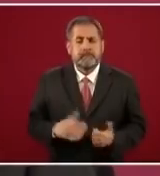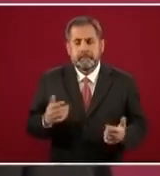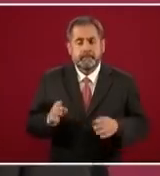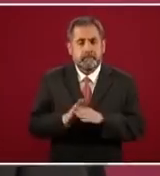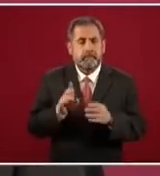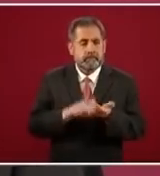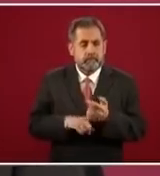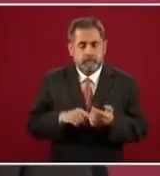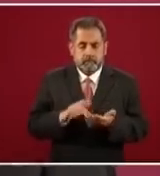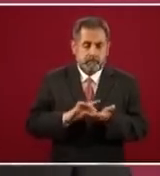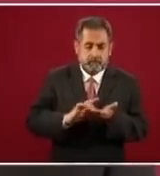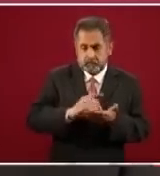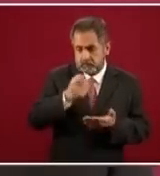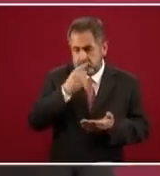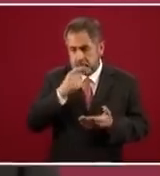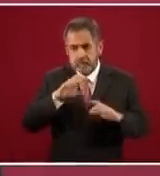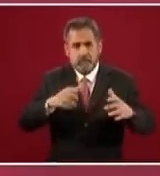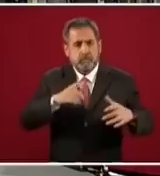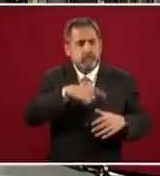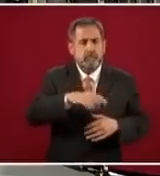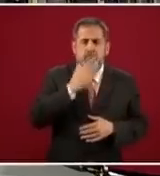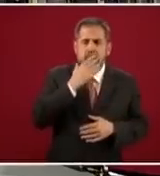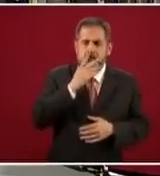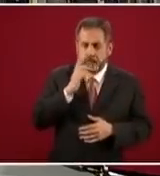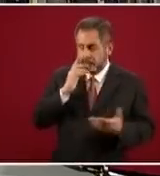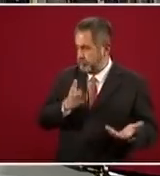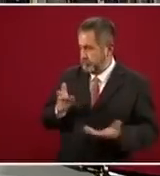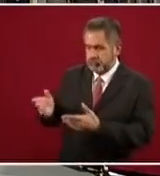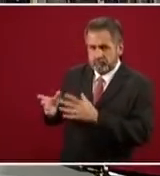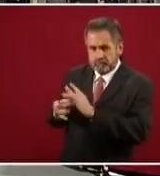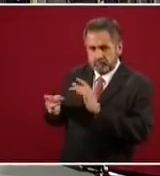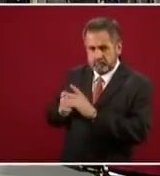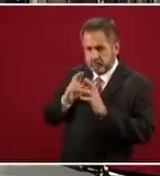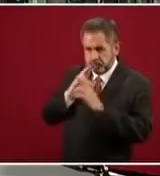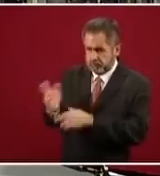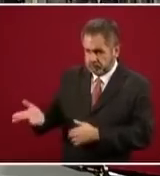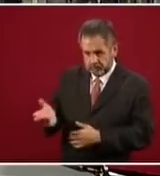Acerca de los medicamentos en Sonora, Hugo,